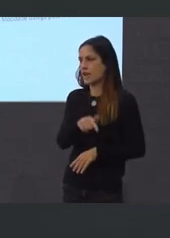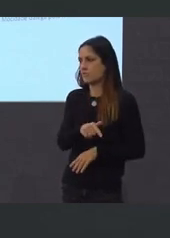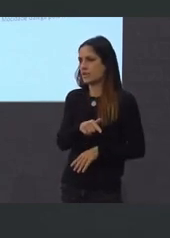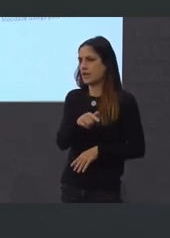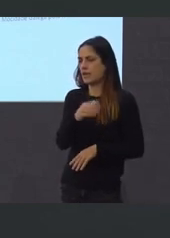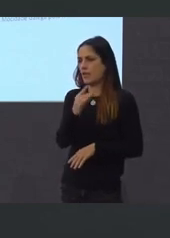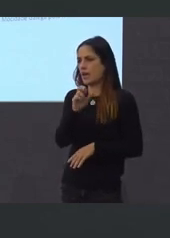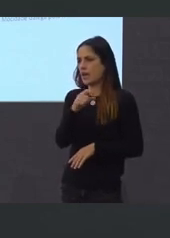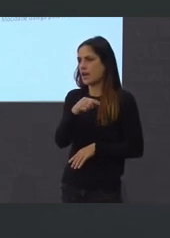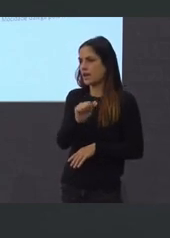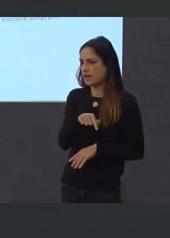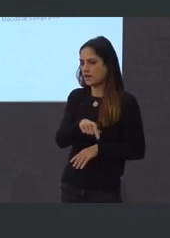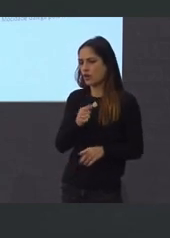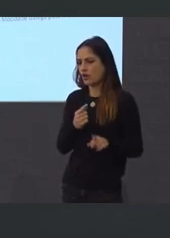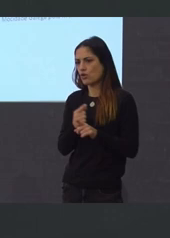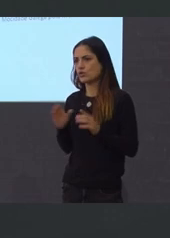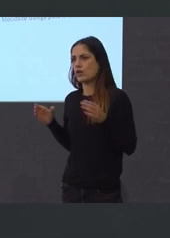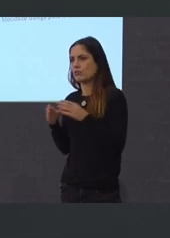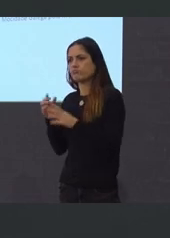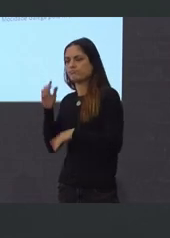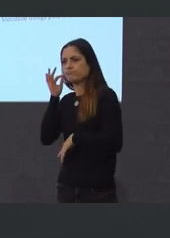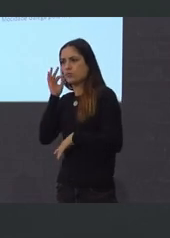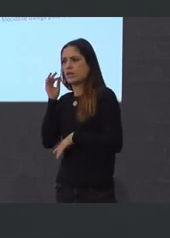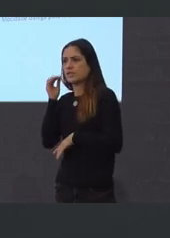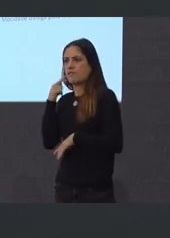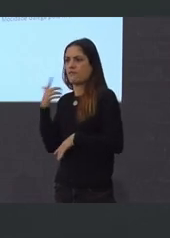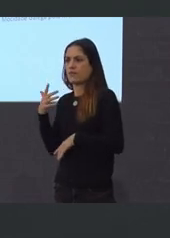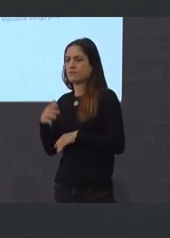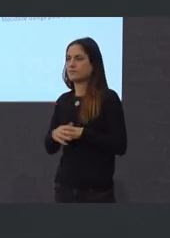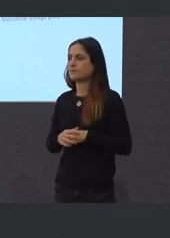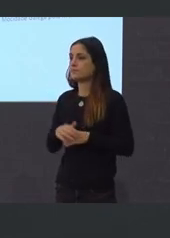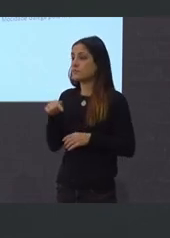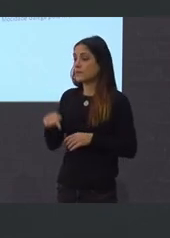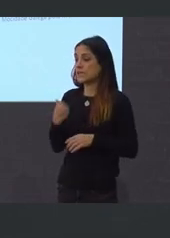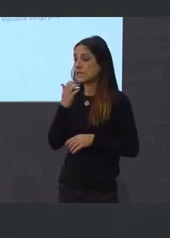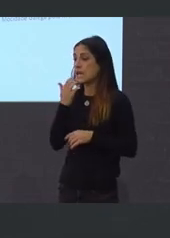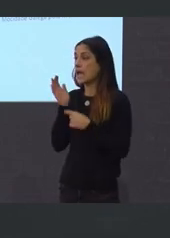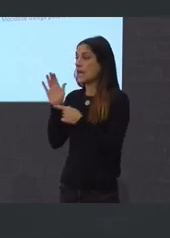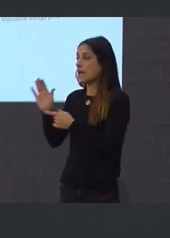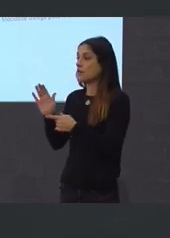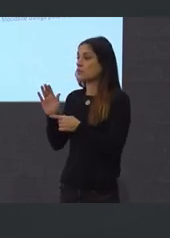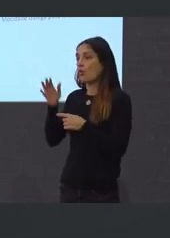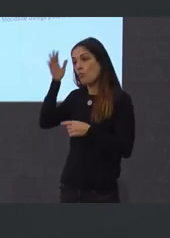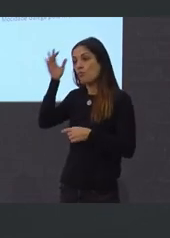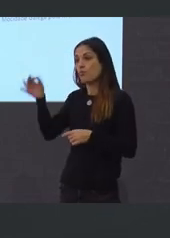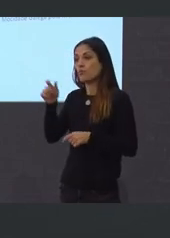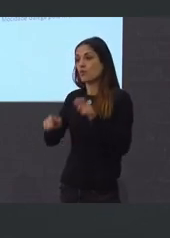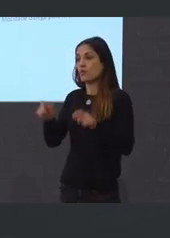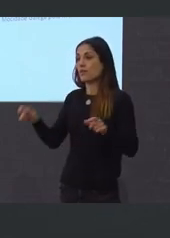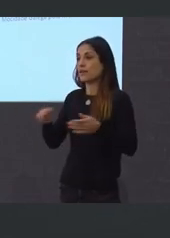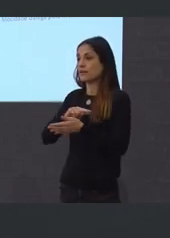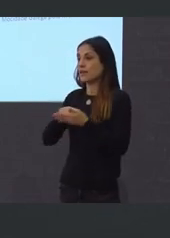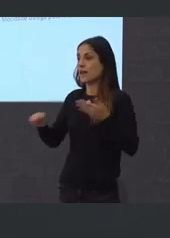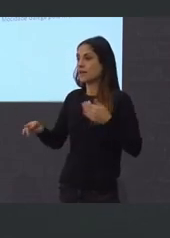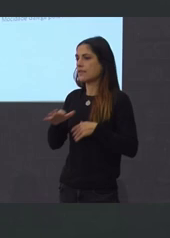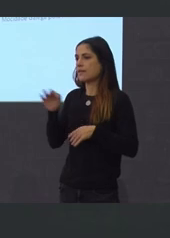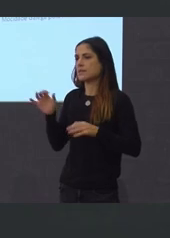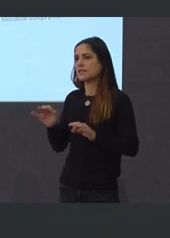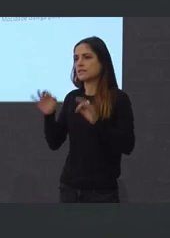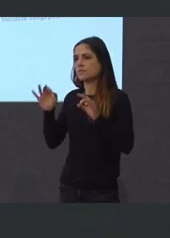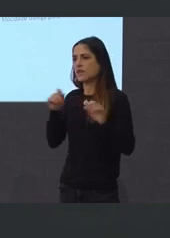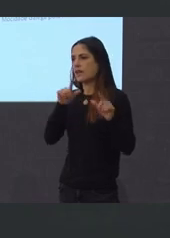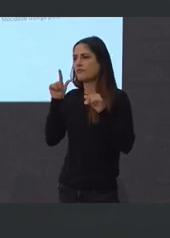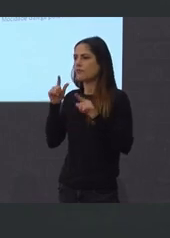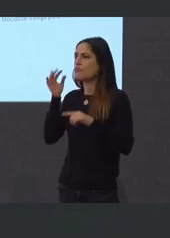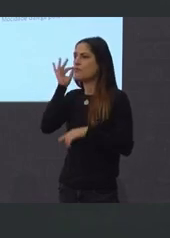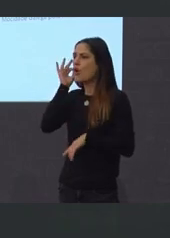draga. Este é só un exemplo de como o pobo galego, en especial a figura da muller, non se resignou, non agachou a